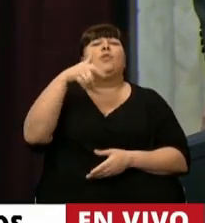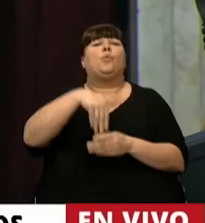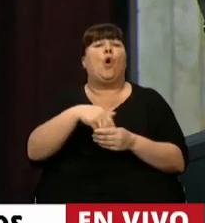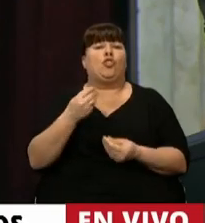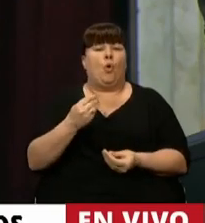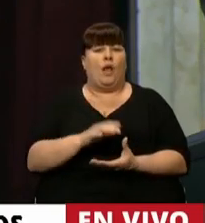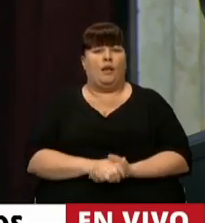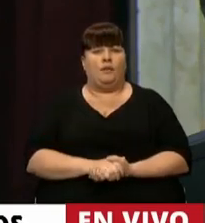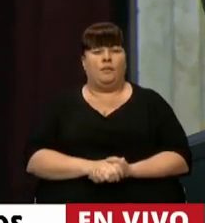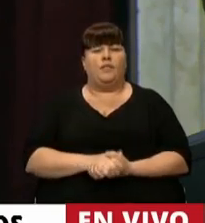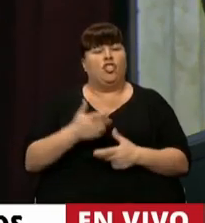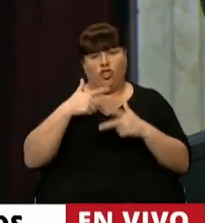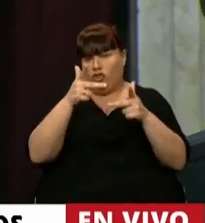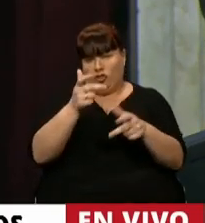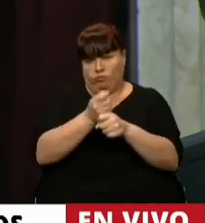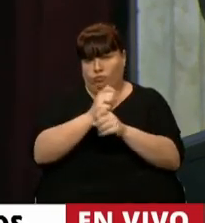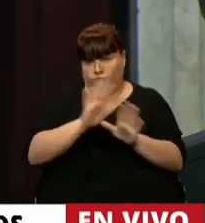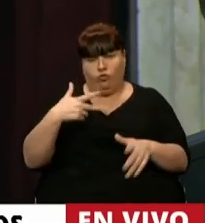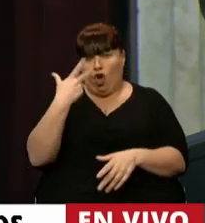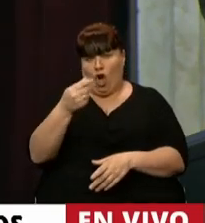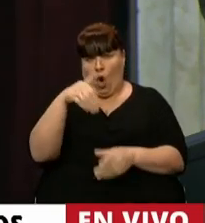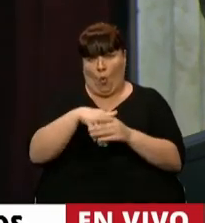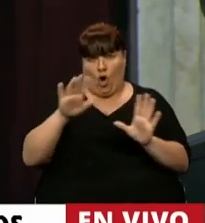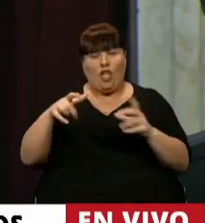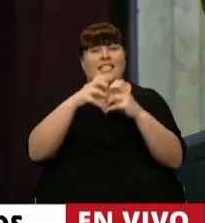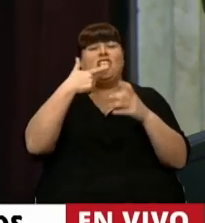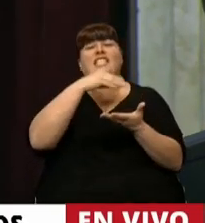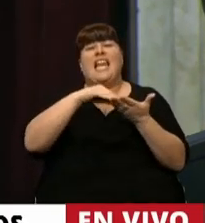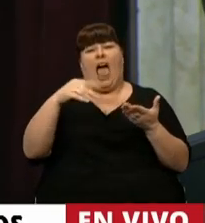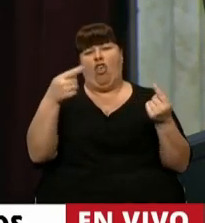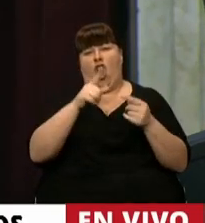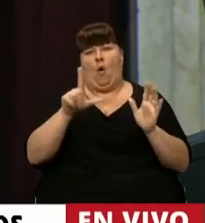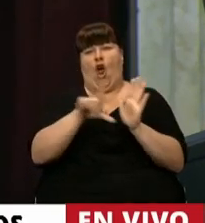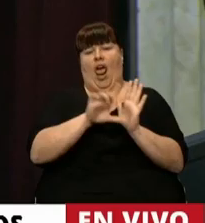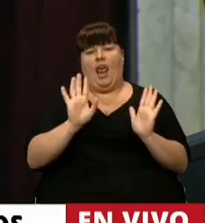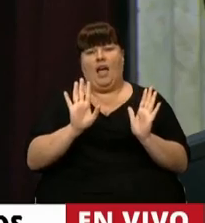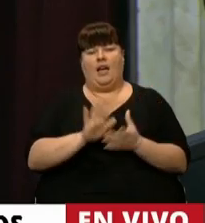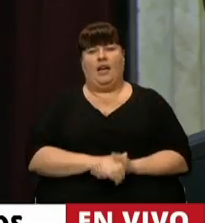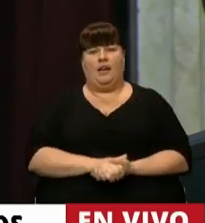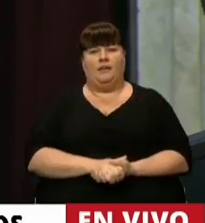de su voto ya le dije presidente venido a votar la sesión del senado fue ilegal